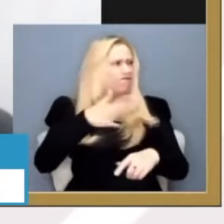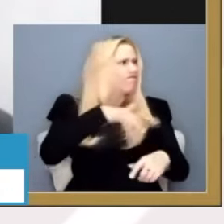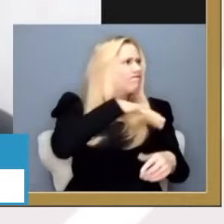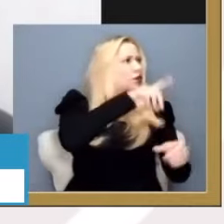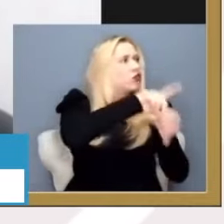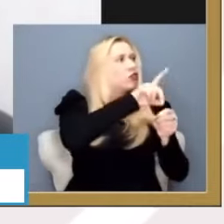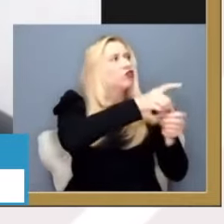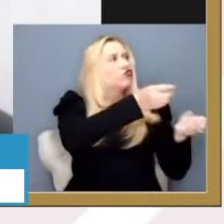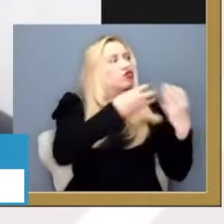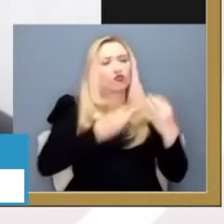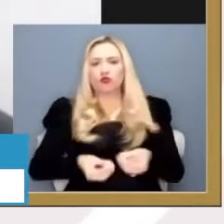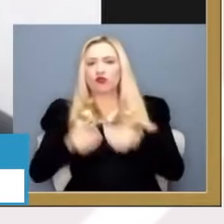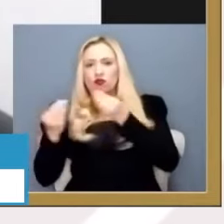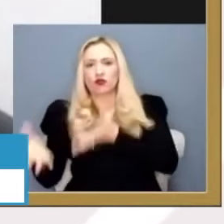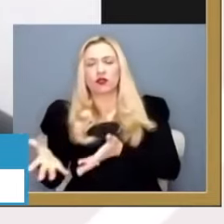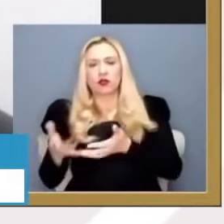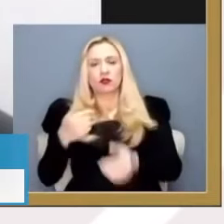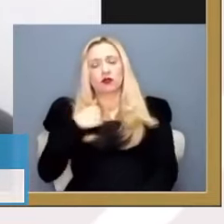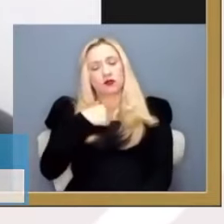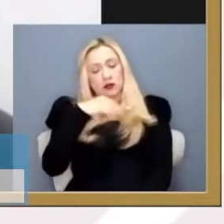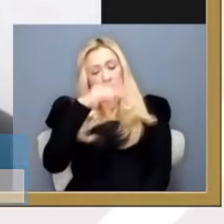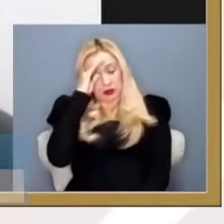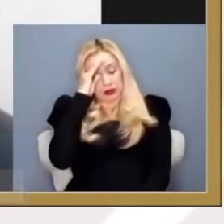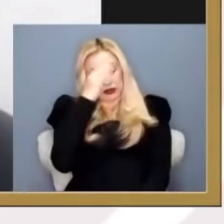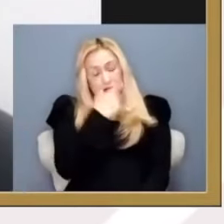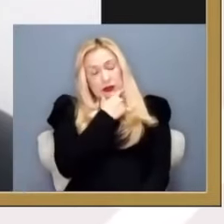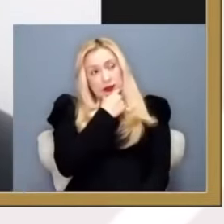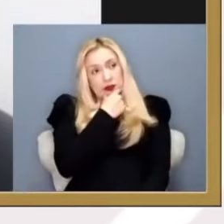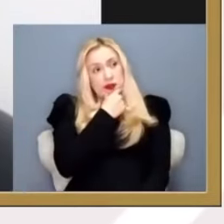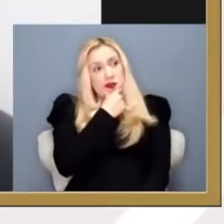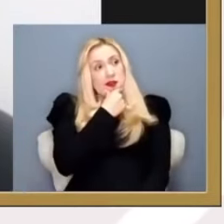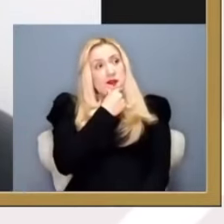Y me pongo a pensar cuánto tiempo